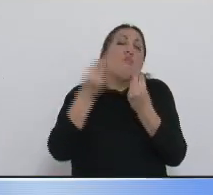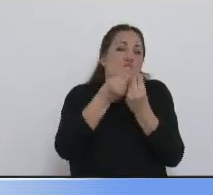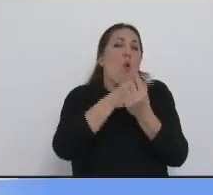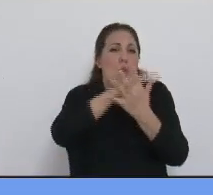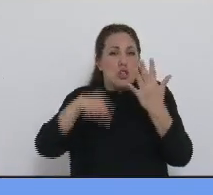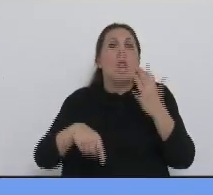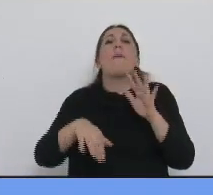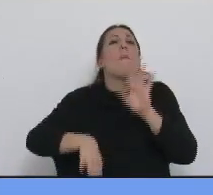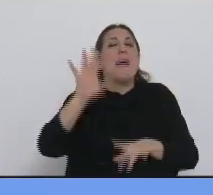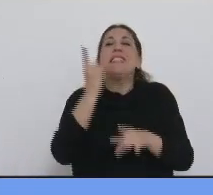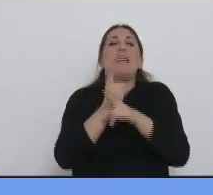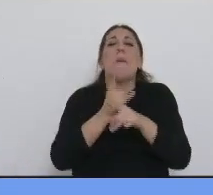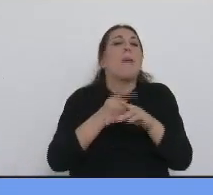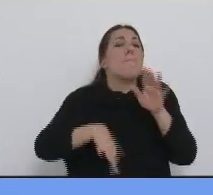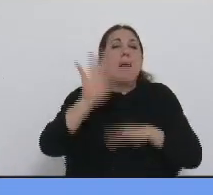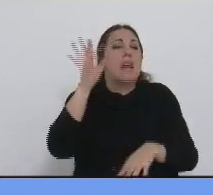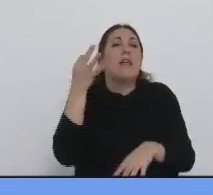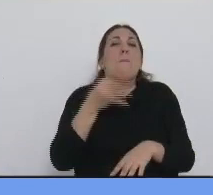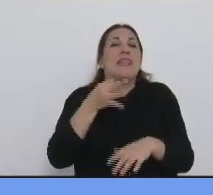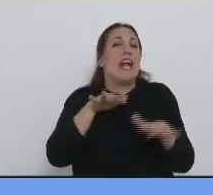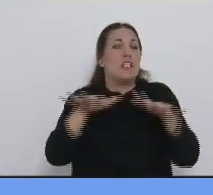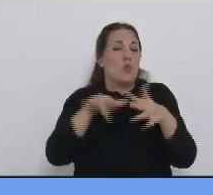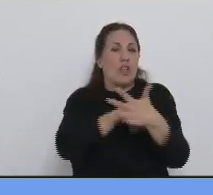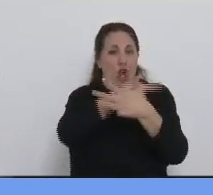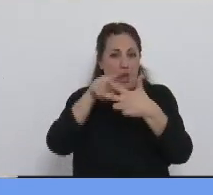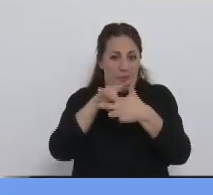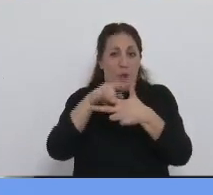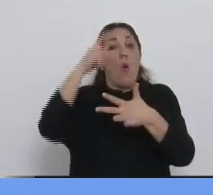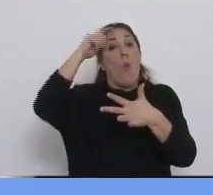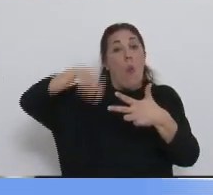tipos de situaciones jueces de la nación